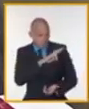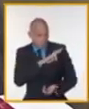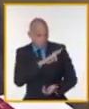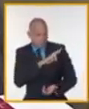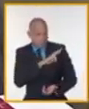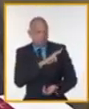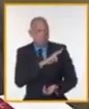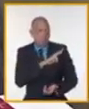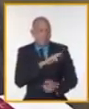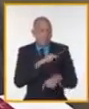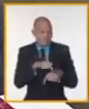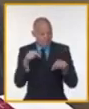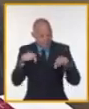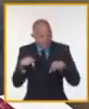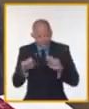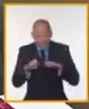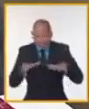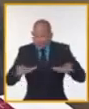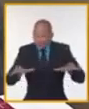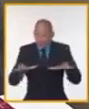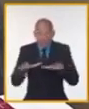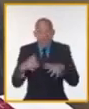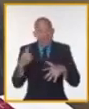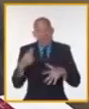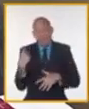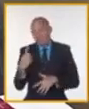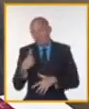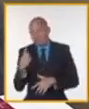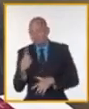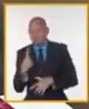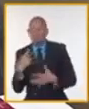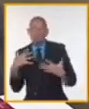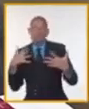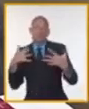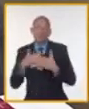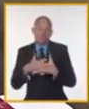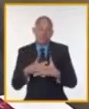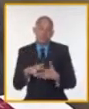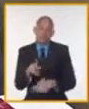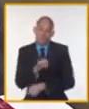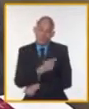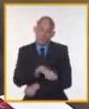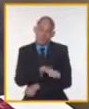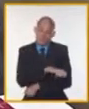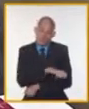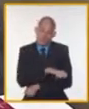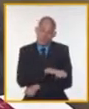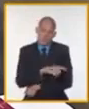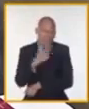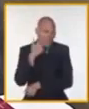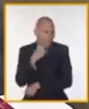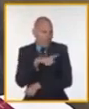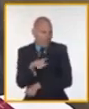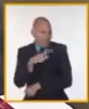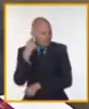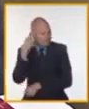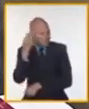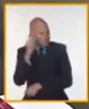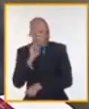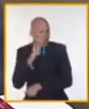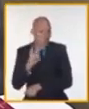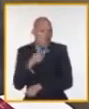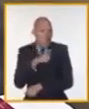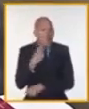que refuerza el aprendizaje y la retroalimentación de la sabiduría popular para la toma